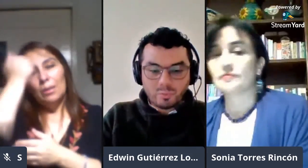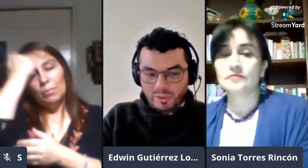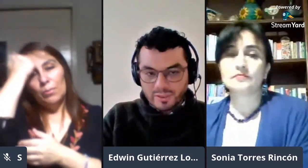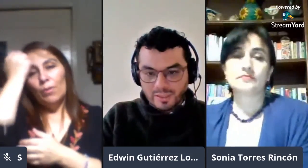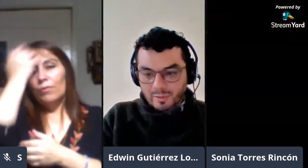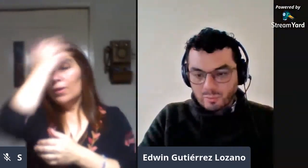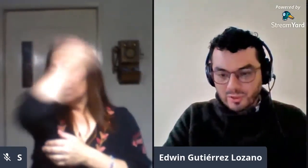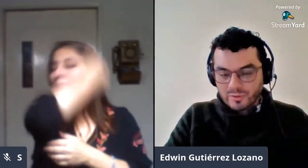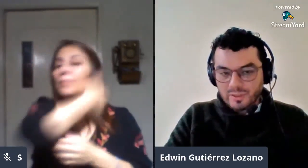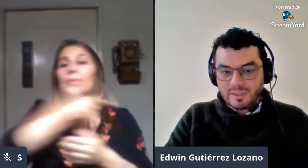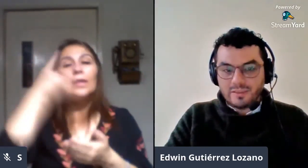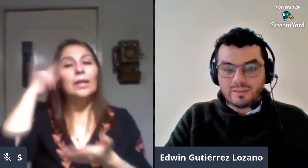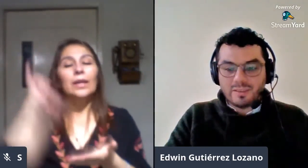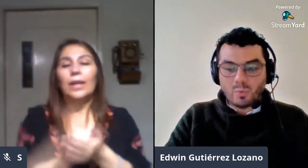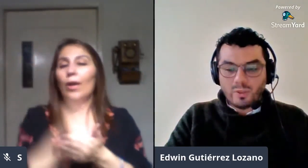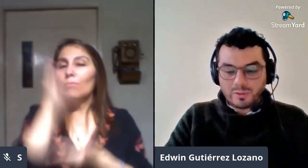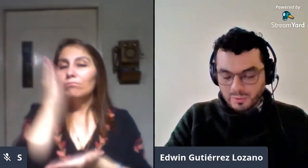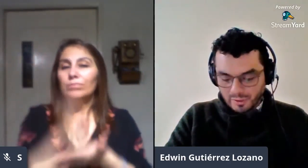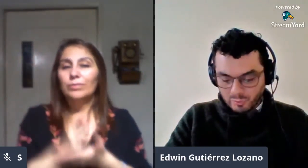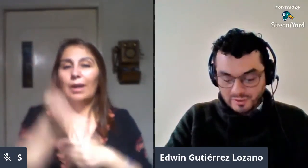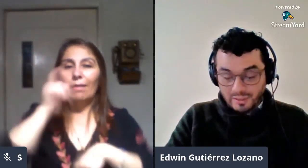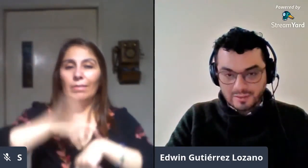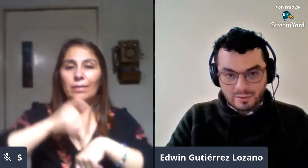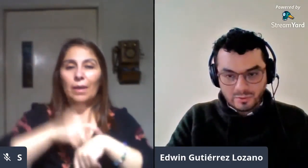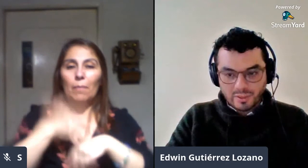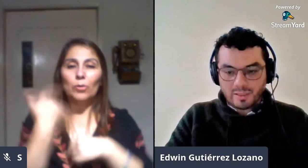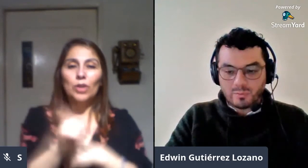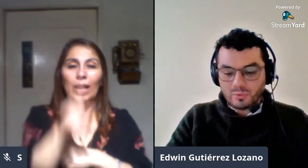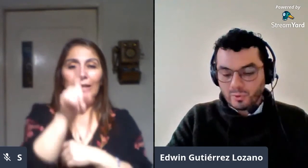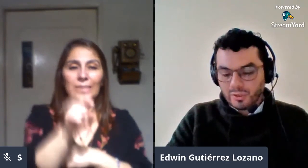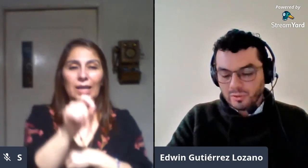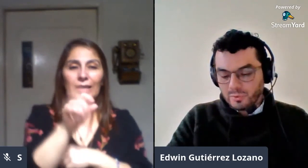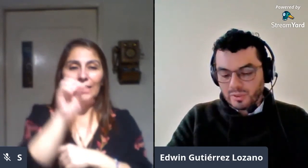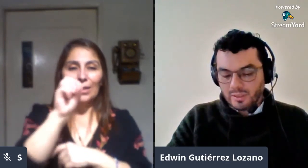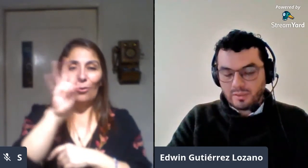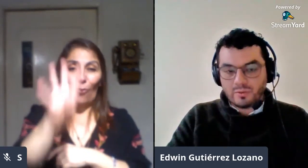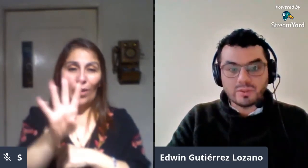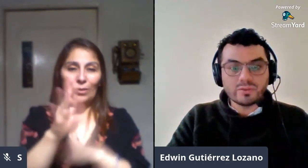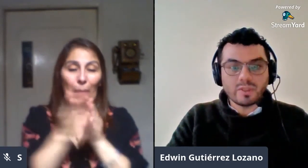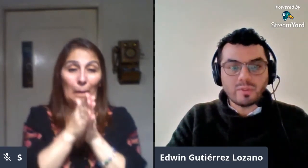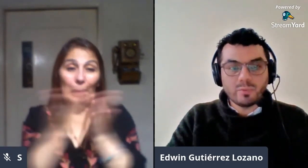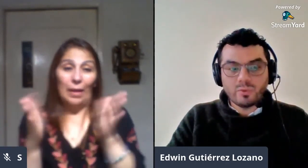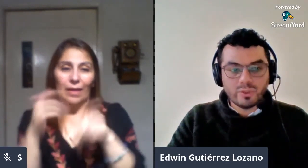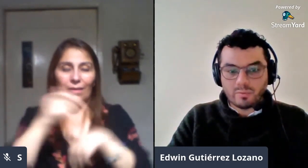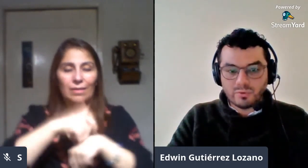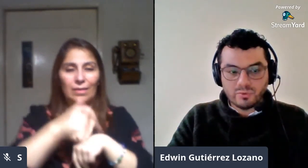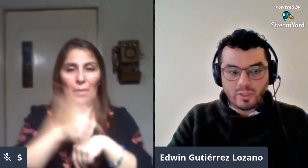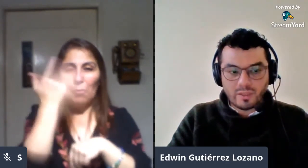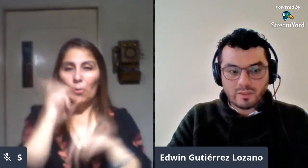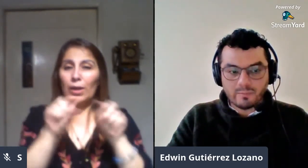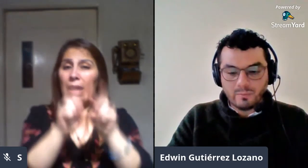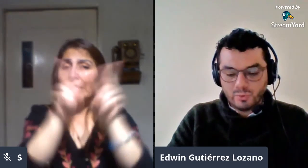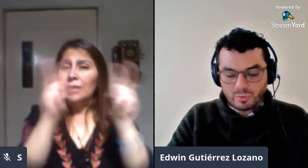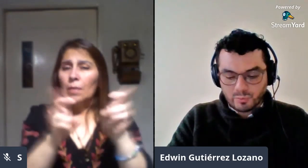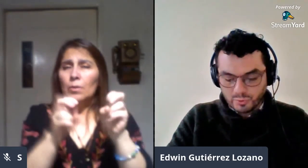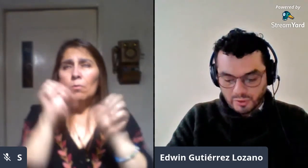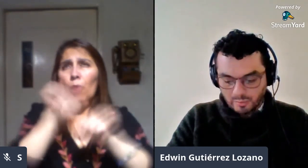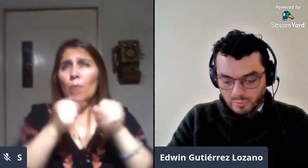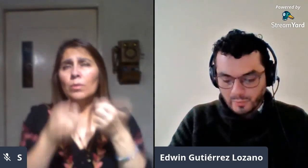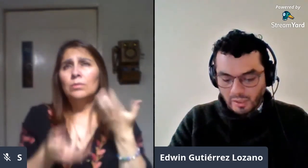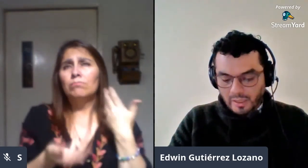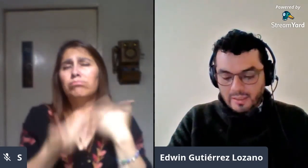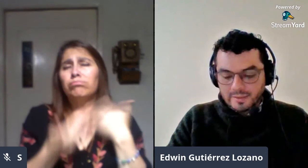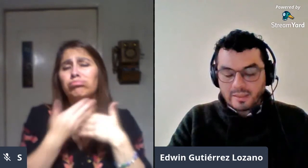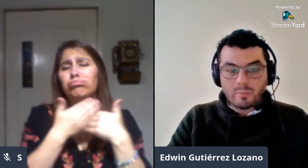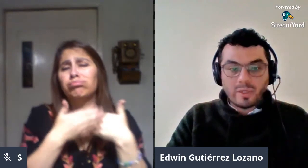al tiempo que teníamos, ya son las 6:04, teníamos hasta las 6, nos alargamos un poquito porque con estos temas podríamos durar mucho, mucho